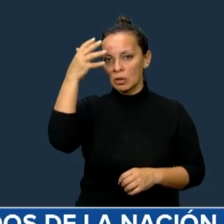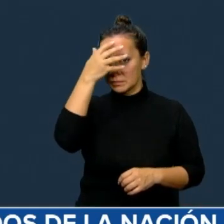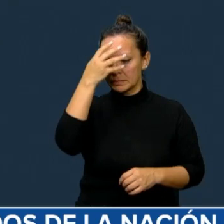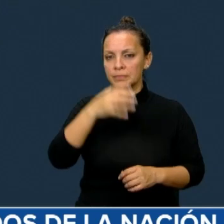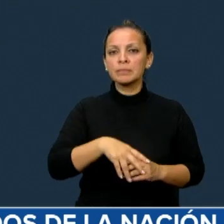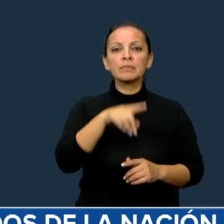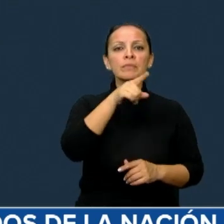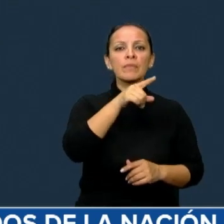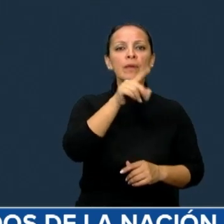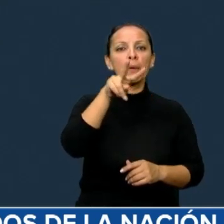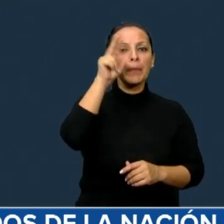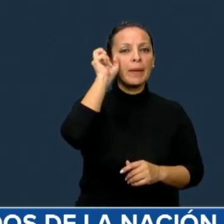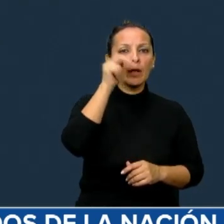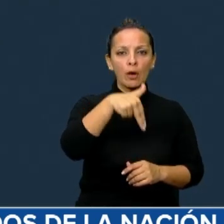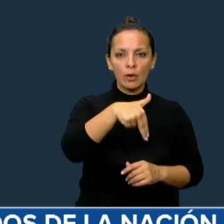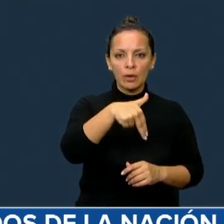Verón,